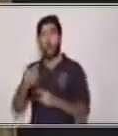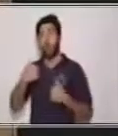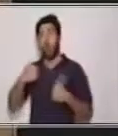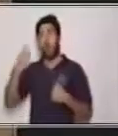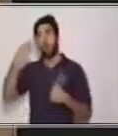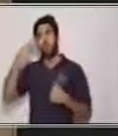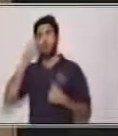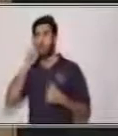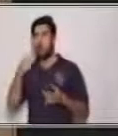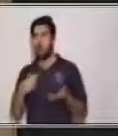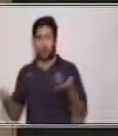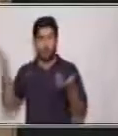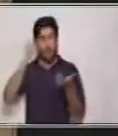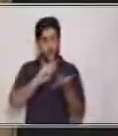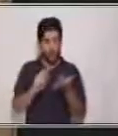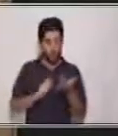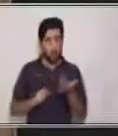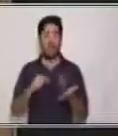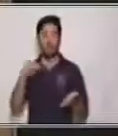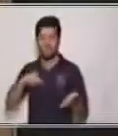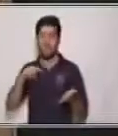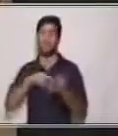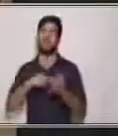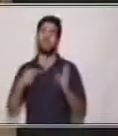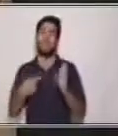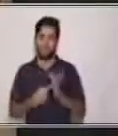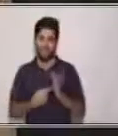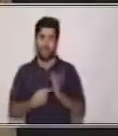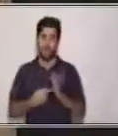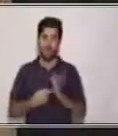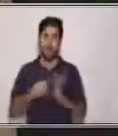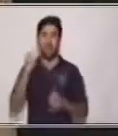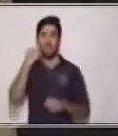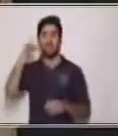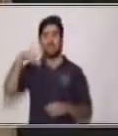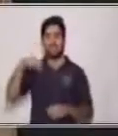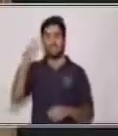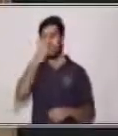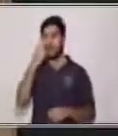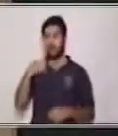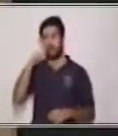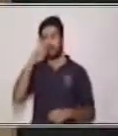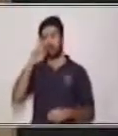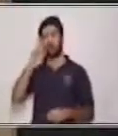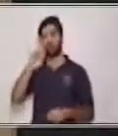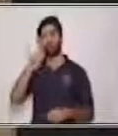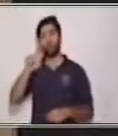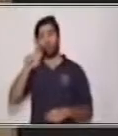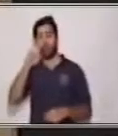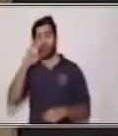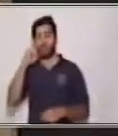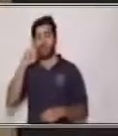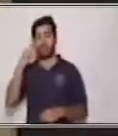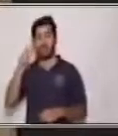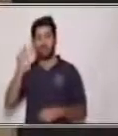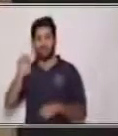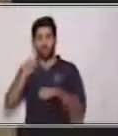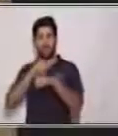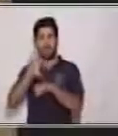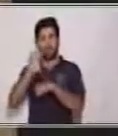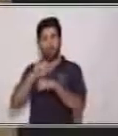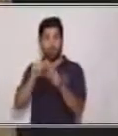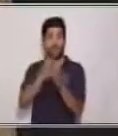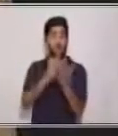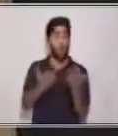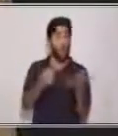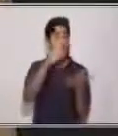lenguaje concreto, es decir, que las pautas deben de ser claras, las instrucciones deben de ser claras porque las vamos a seguir y